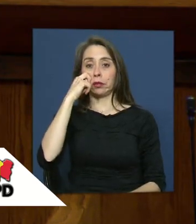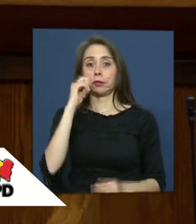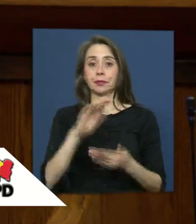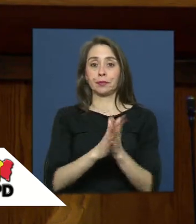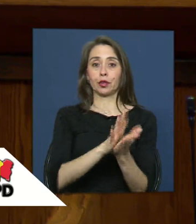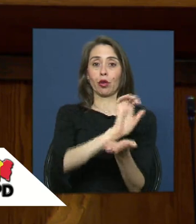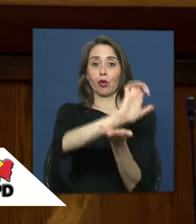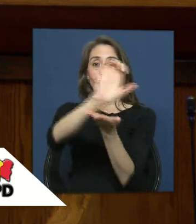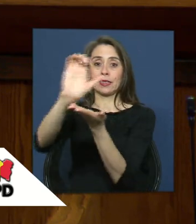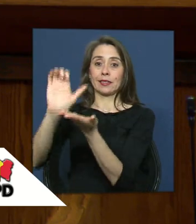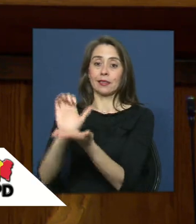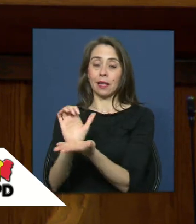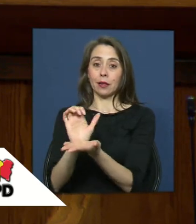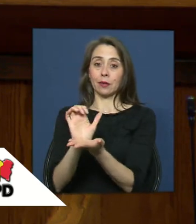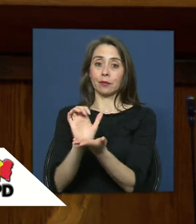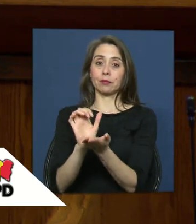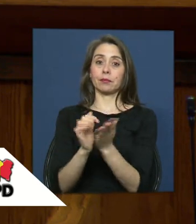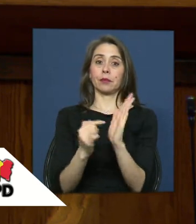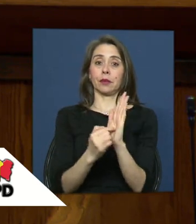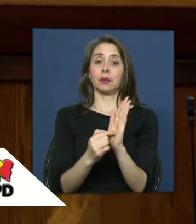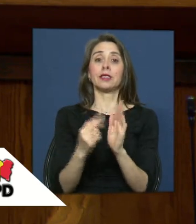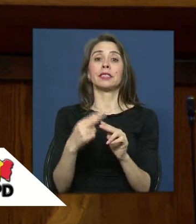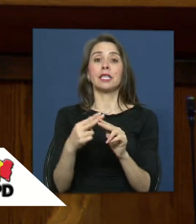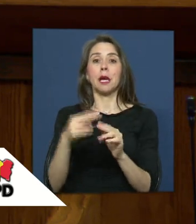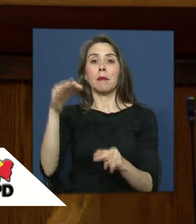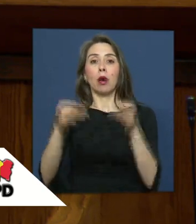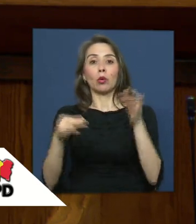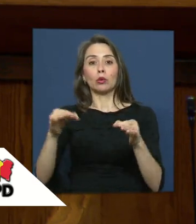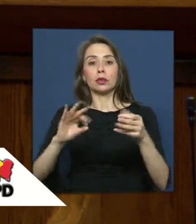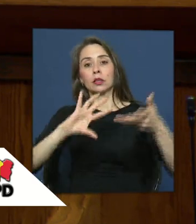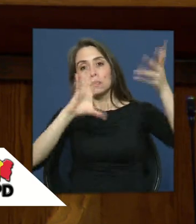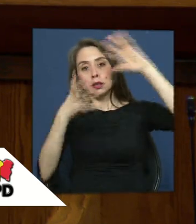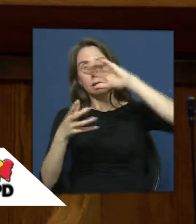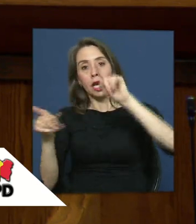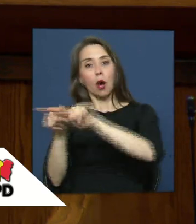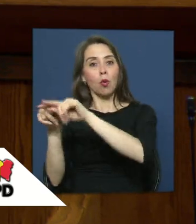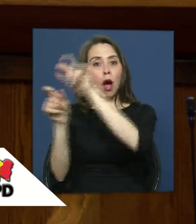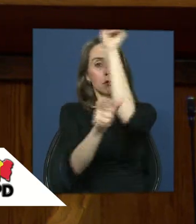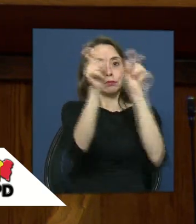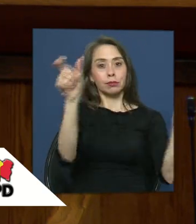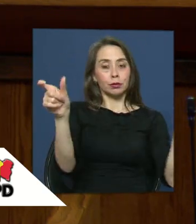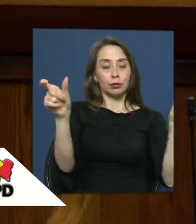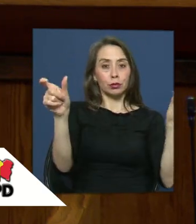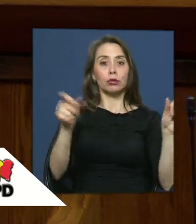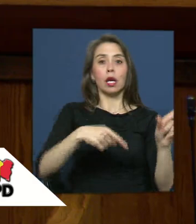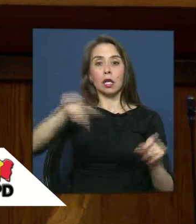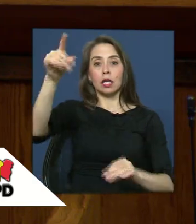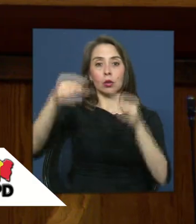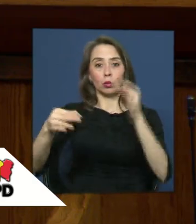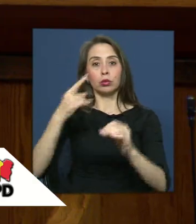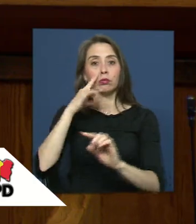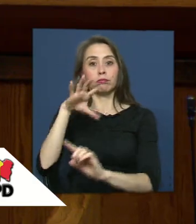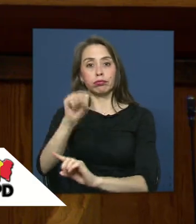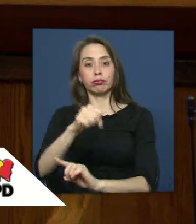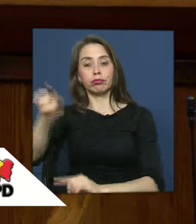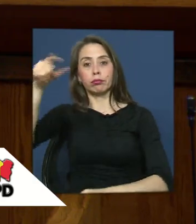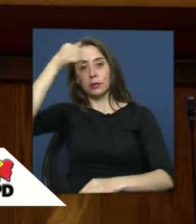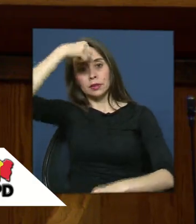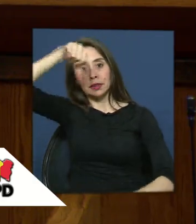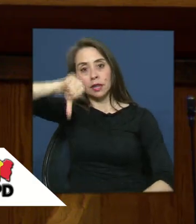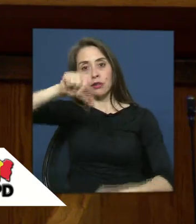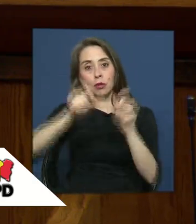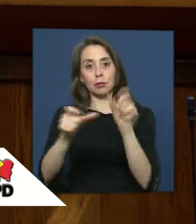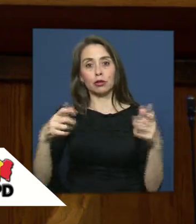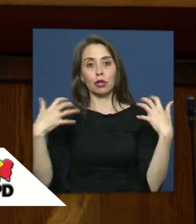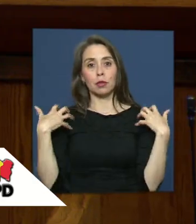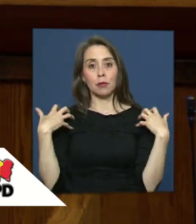Estados, de acuerdo al principio de justicia universal, la persecución, juzgamiento y sanción de los responsables de